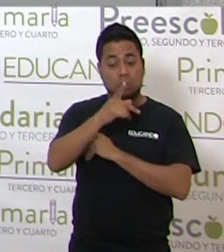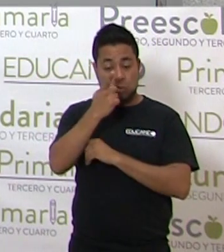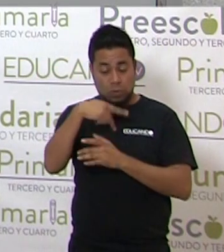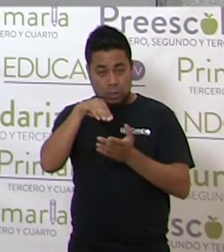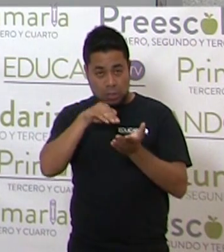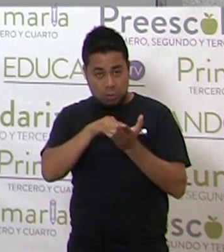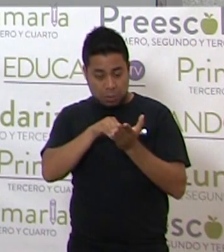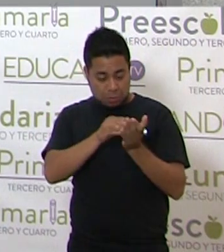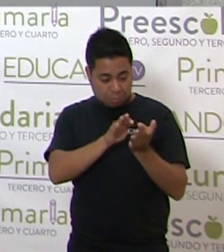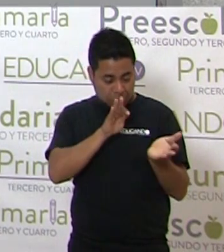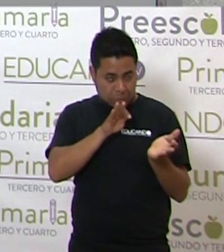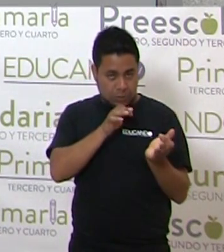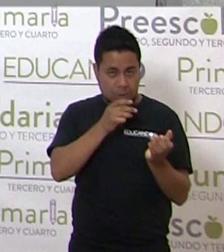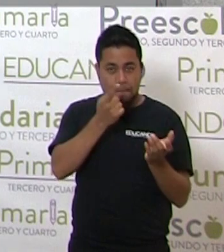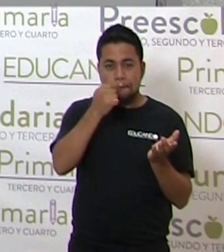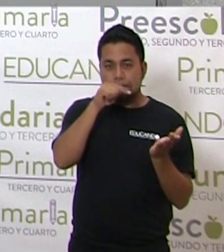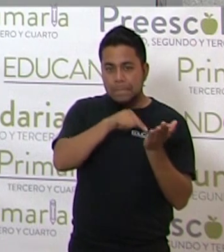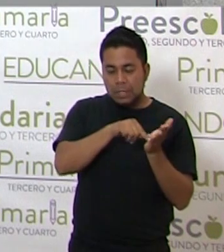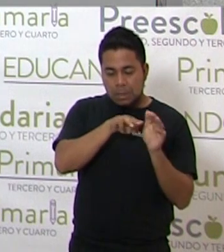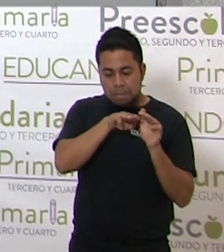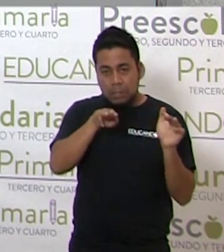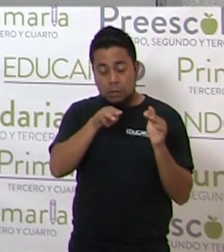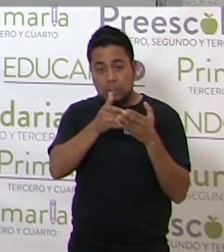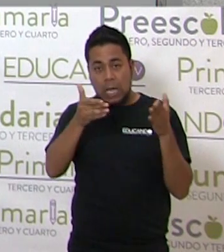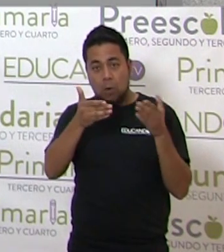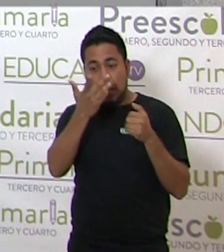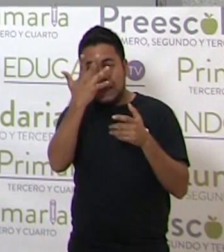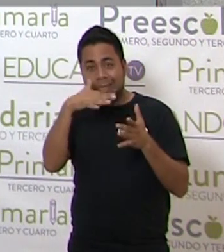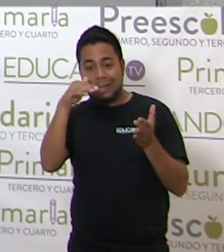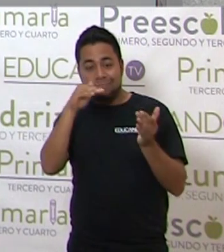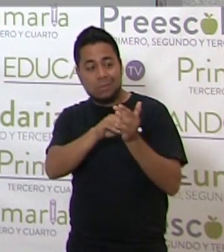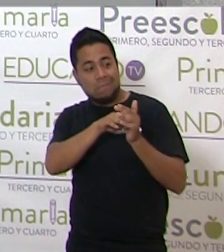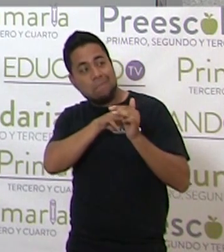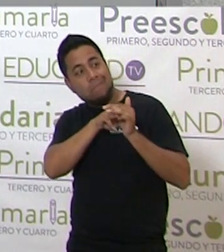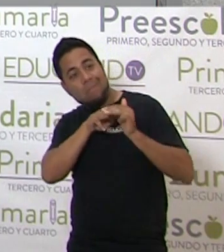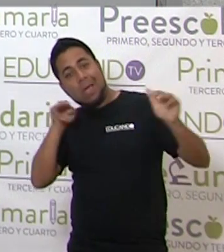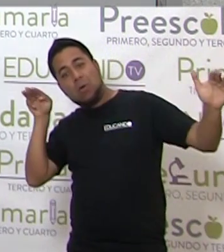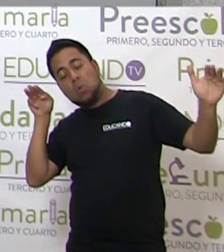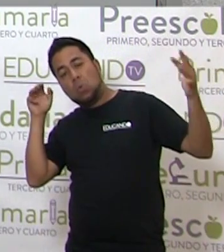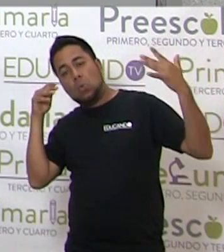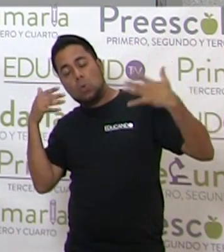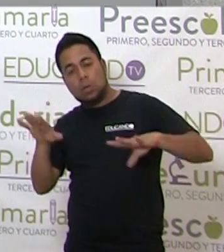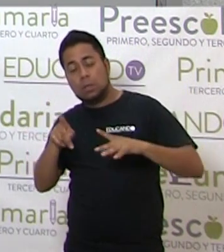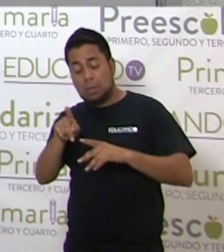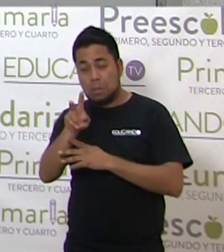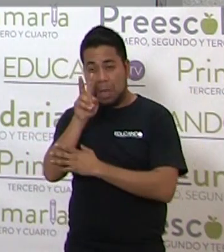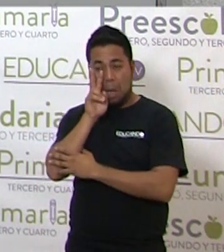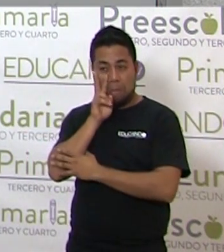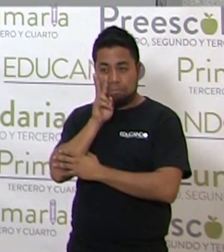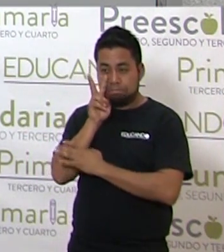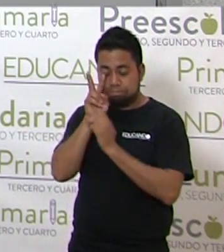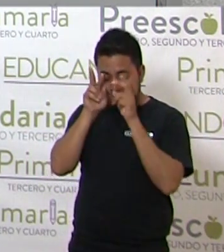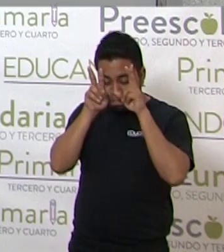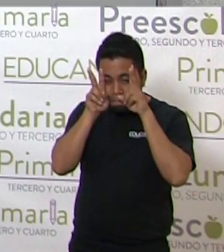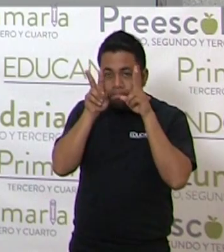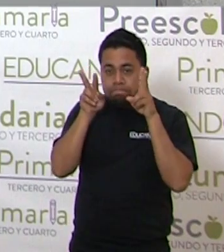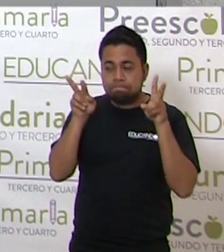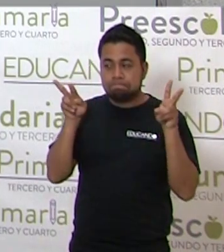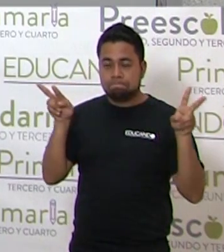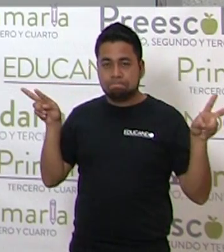son 1000 metros, o sea, a 10,000 metros. Y con su visión panorámica de